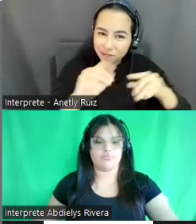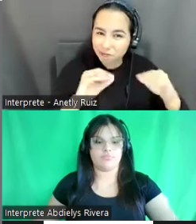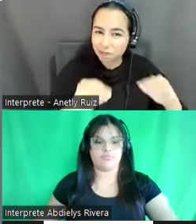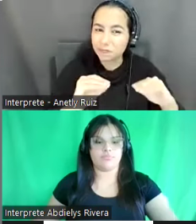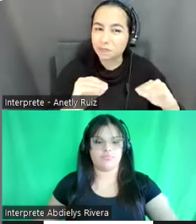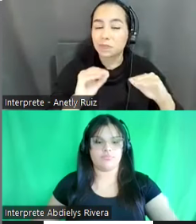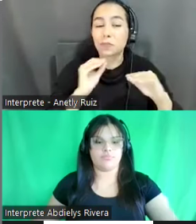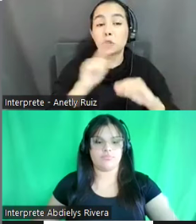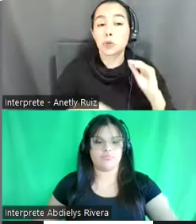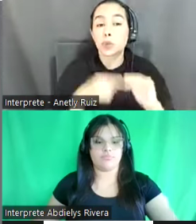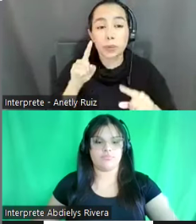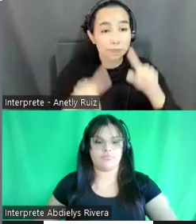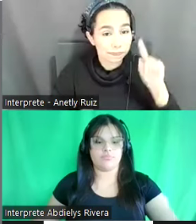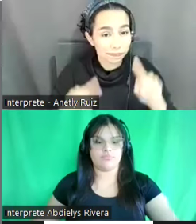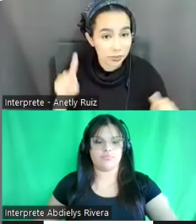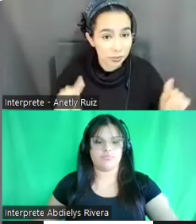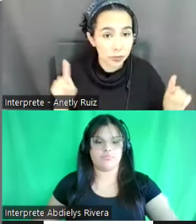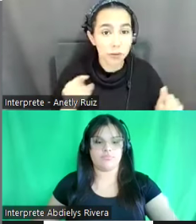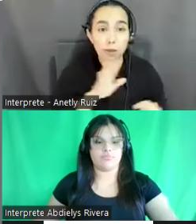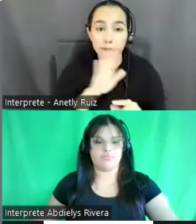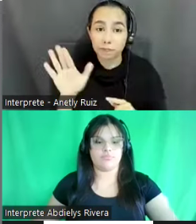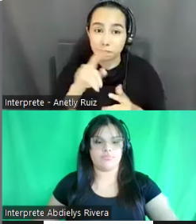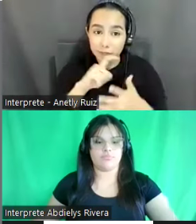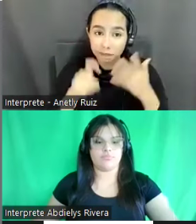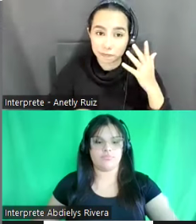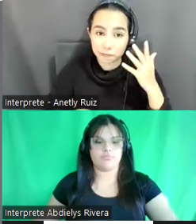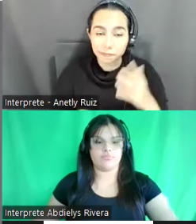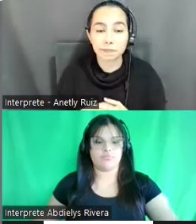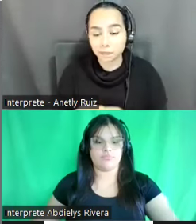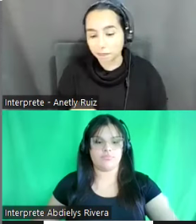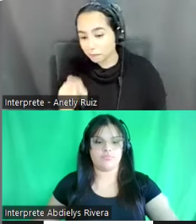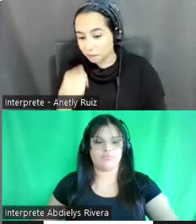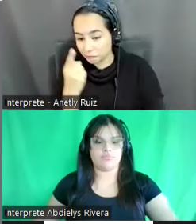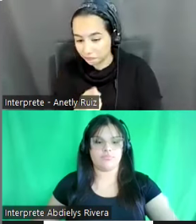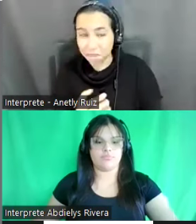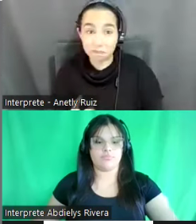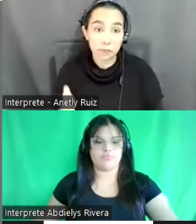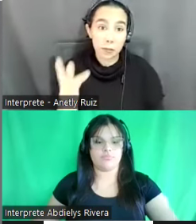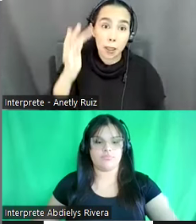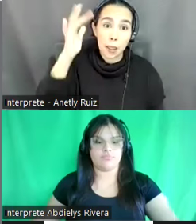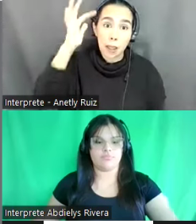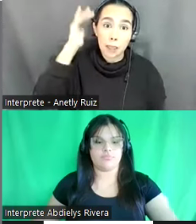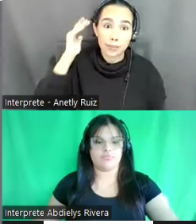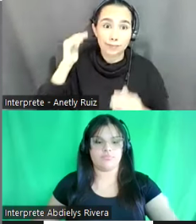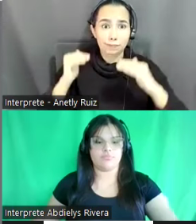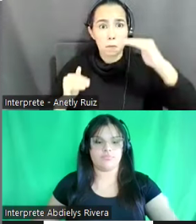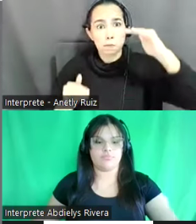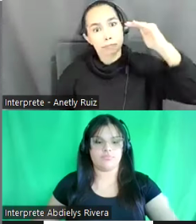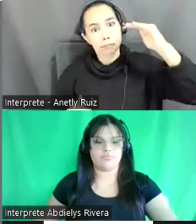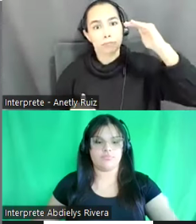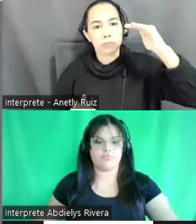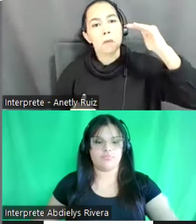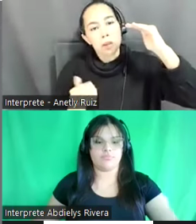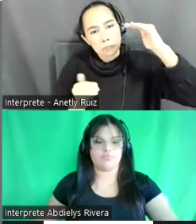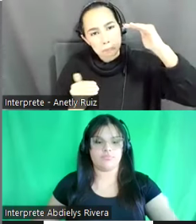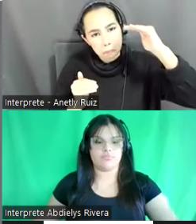Yulisa. No estábamos donde, ¿verdad? No estábamos en el pasado, hemos avanzado bastante, sí se han trabajado varias